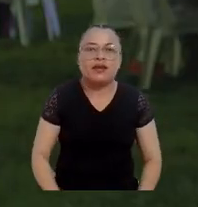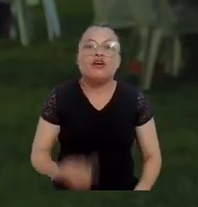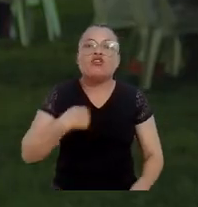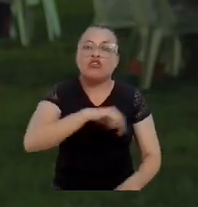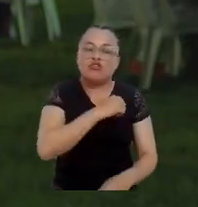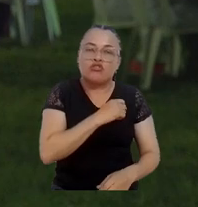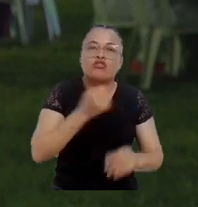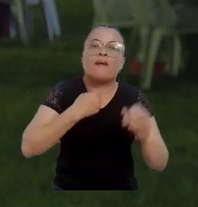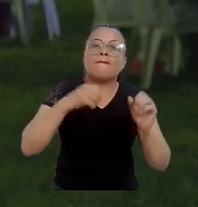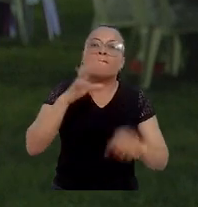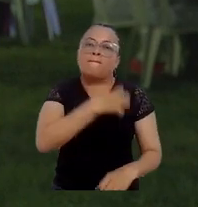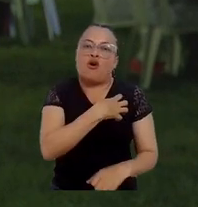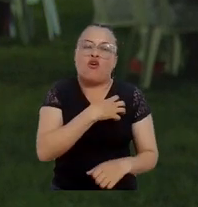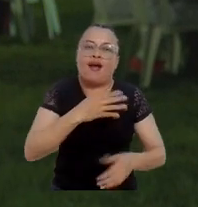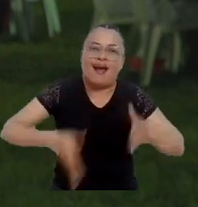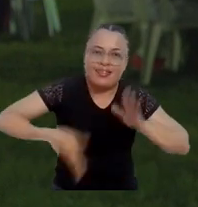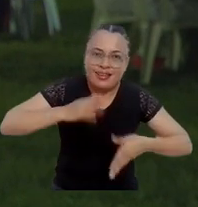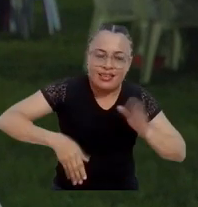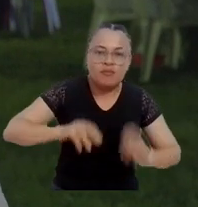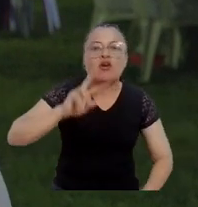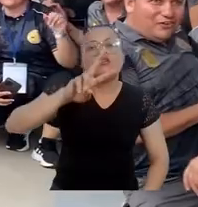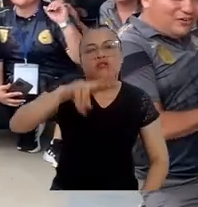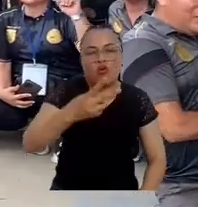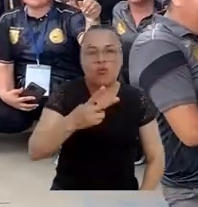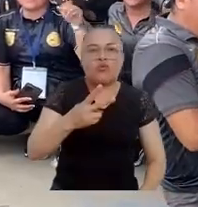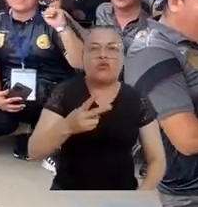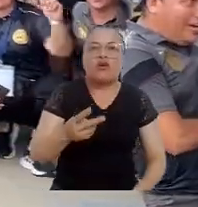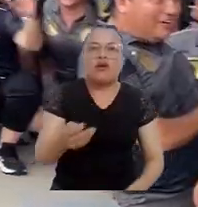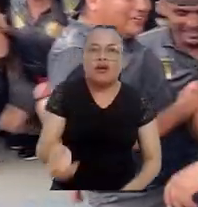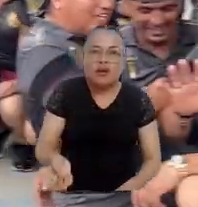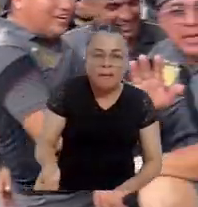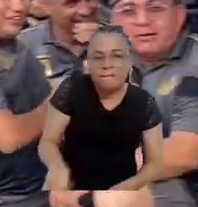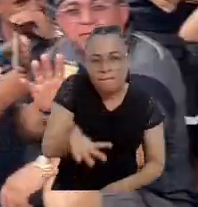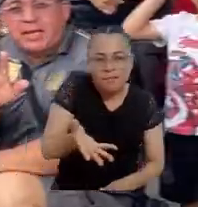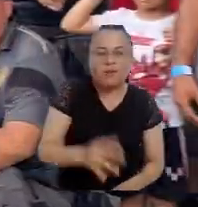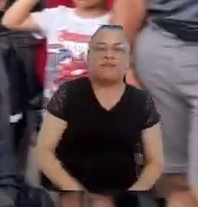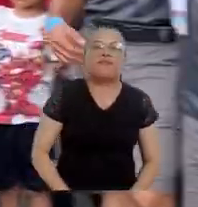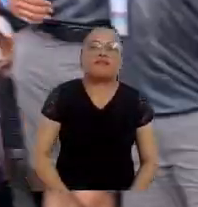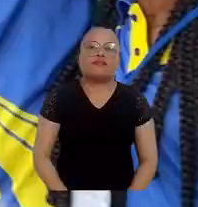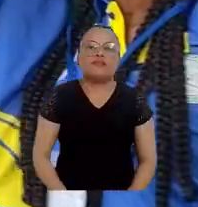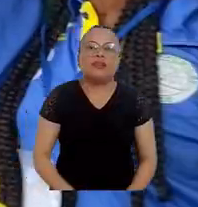en atletismo, segundo puesto en bolirrana. Oportuno de pronto